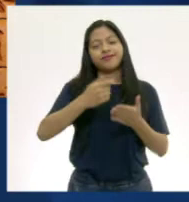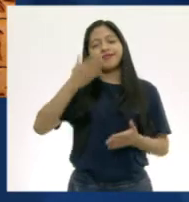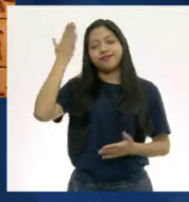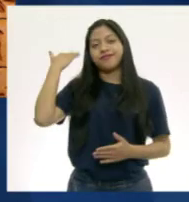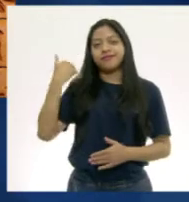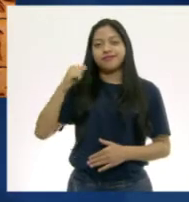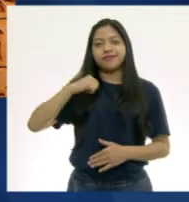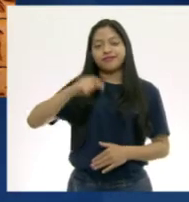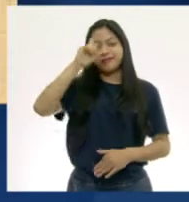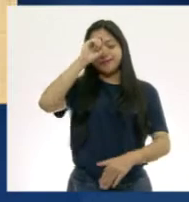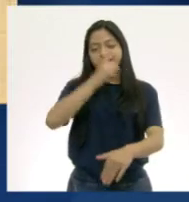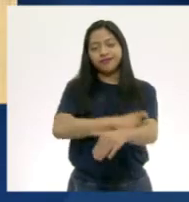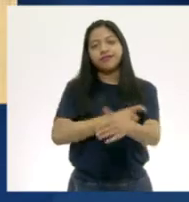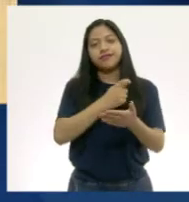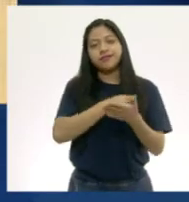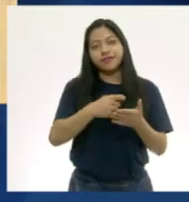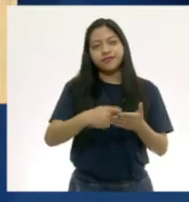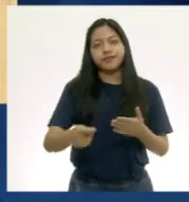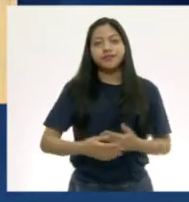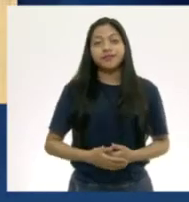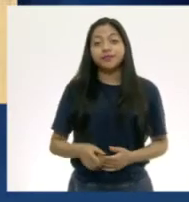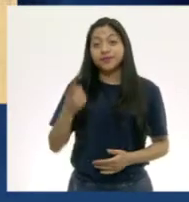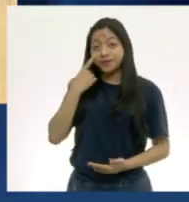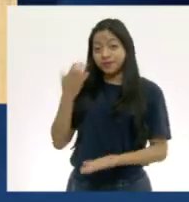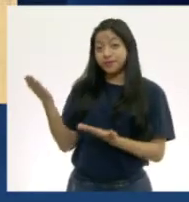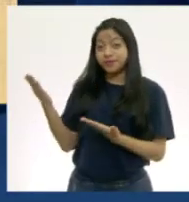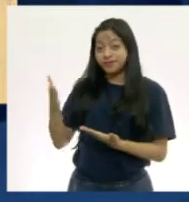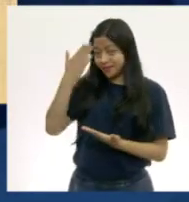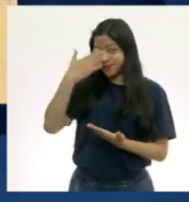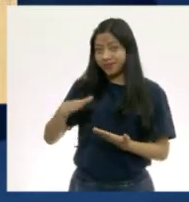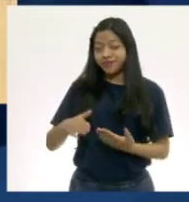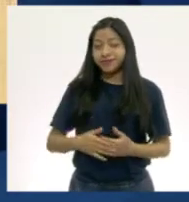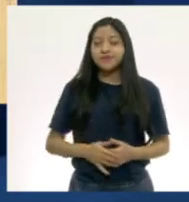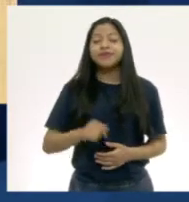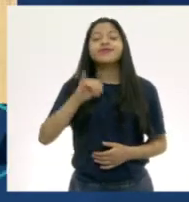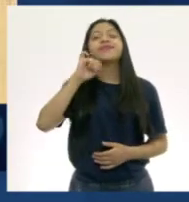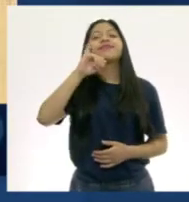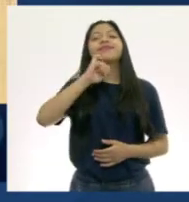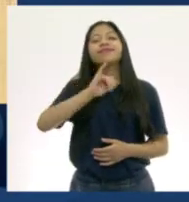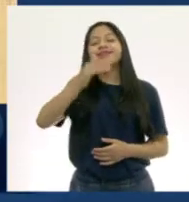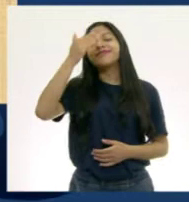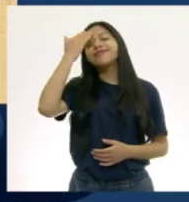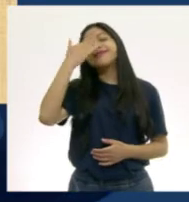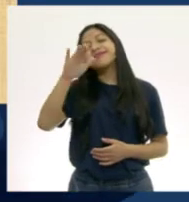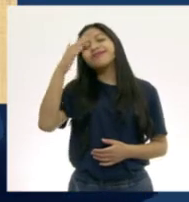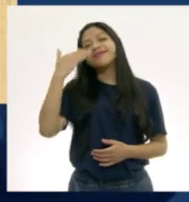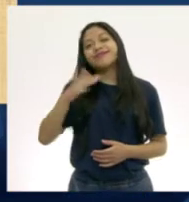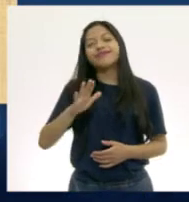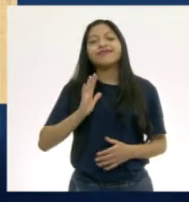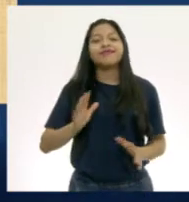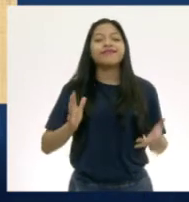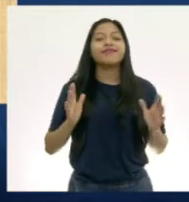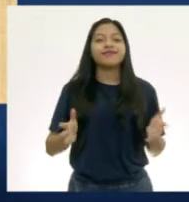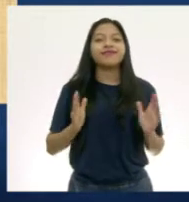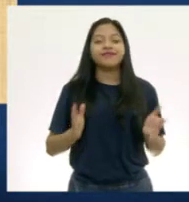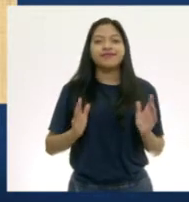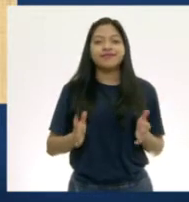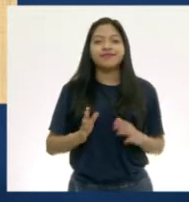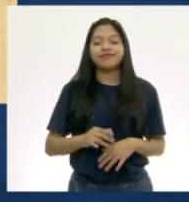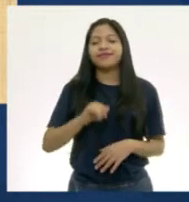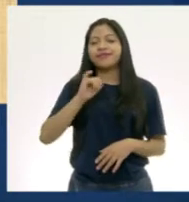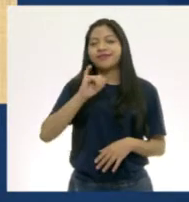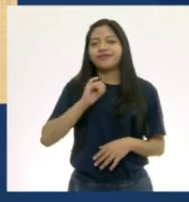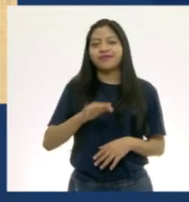egipcios. ¿Y qué tal esa? Ah, sobre todo la que está a la derecha es muy